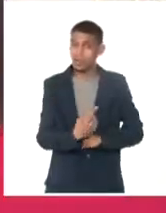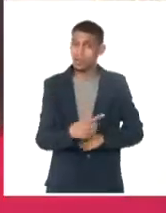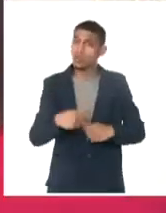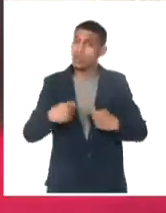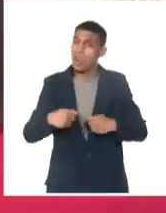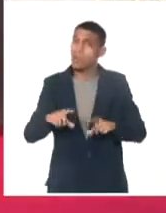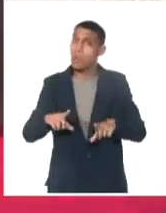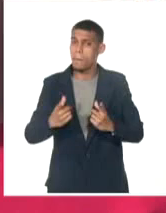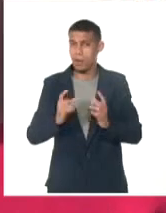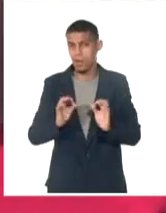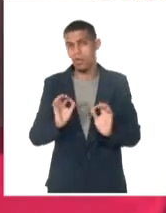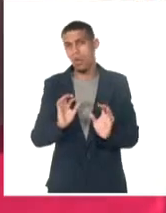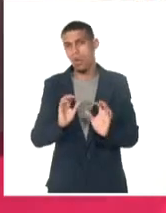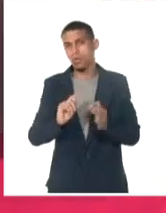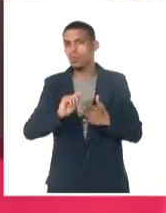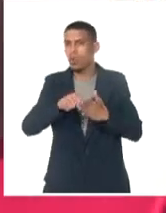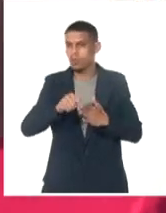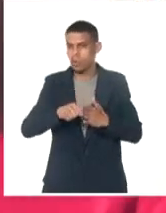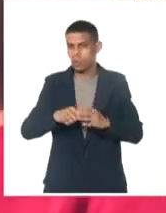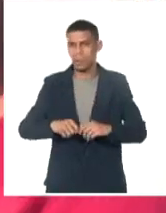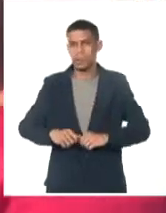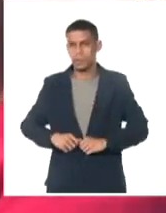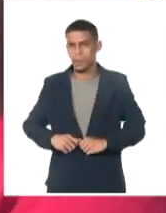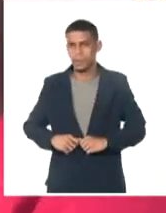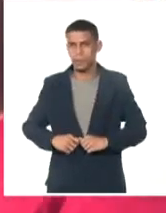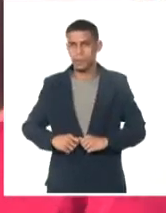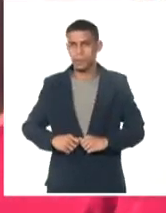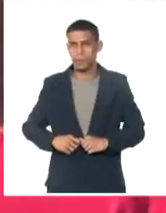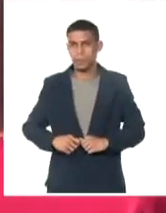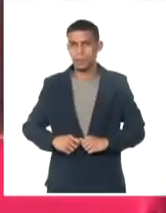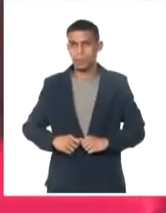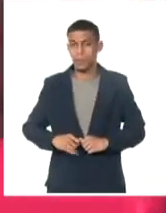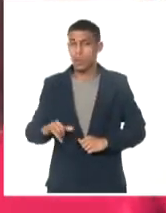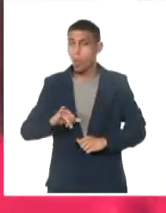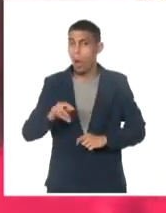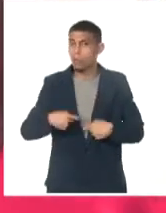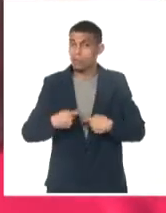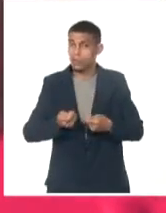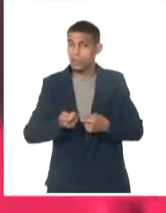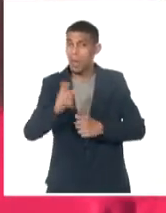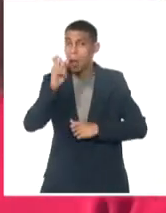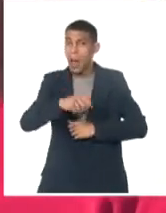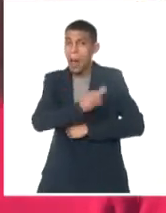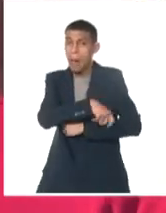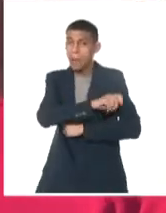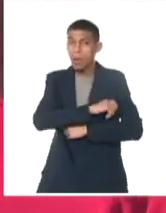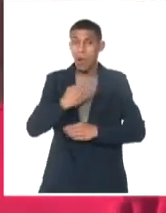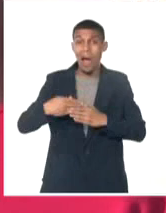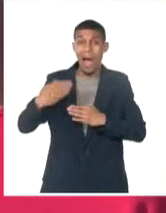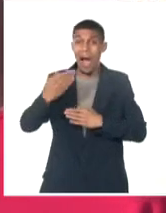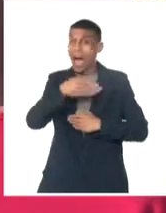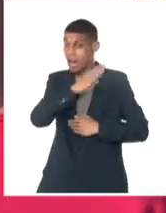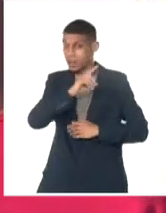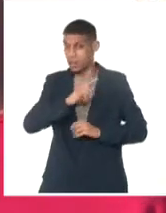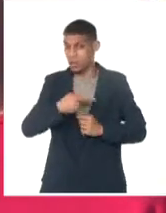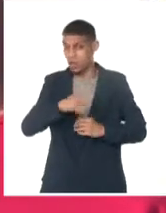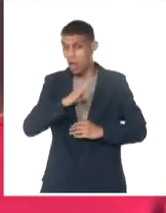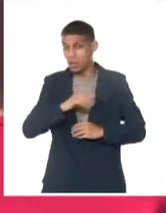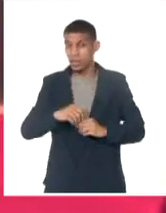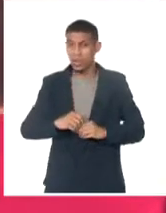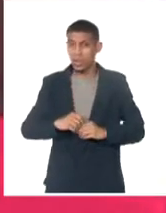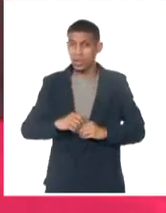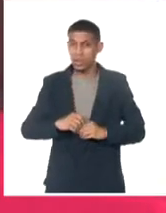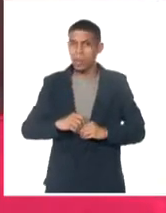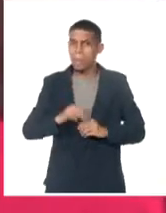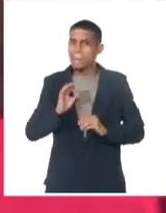Y entonces lo que más allá de todo es el que le llegue al consumidor. Anteriormente había desvío de la producción, en estos